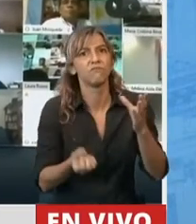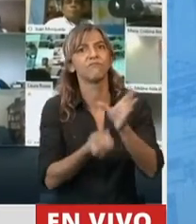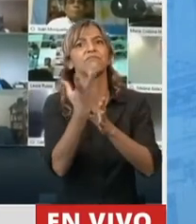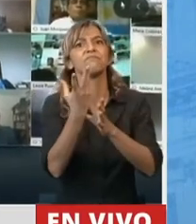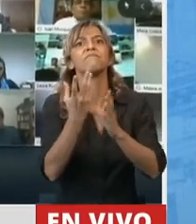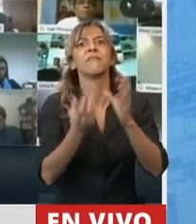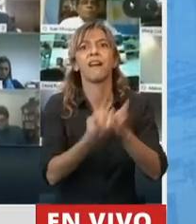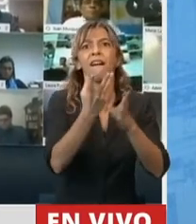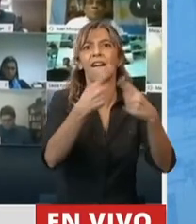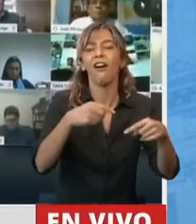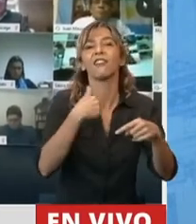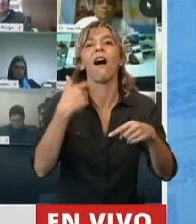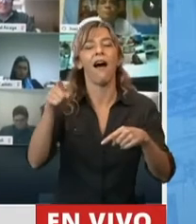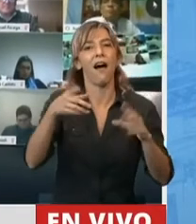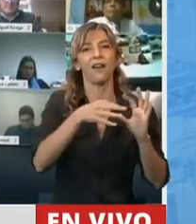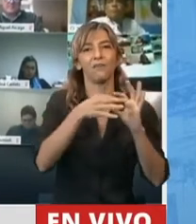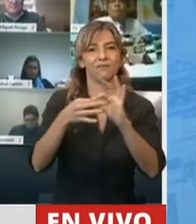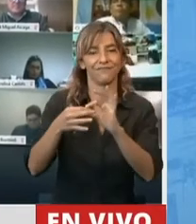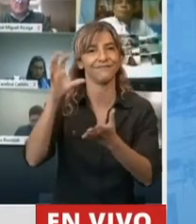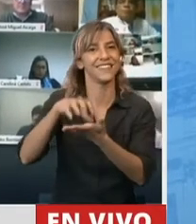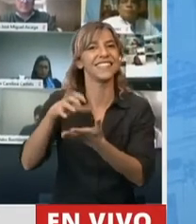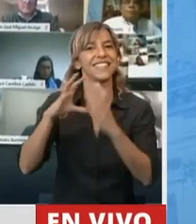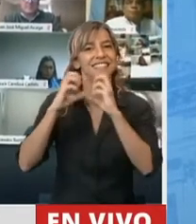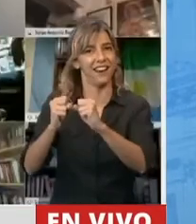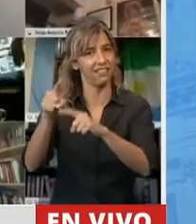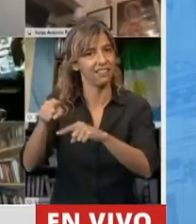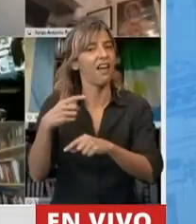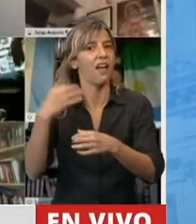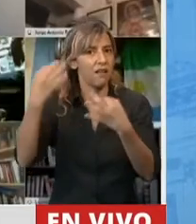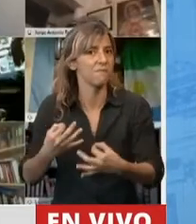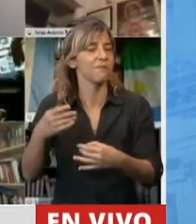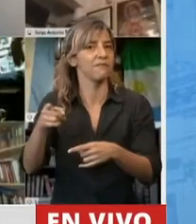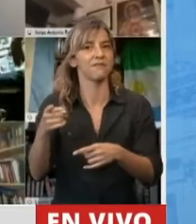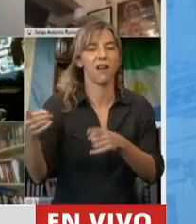y Economías del Conocimiento. En particular en mi ciudad, en Río